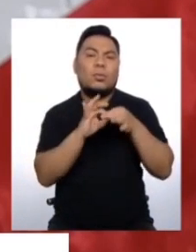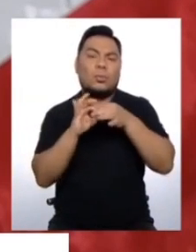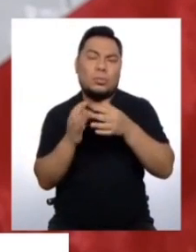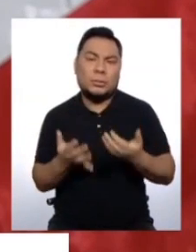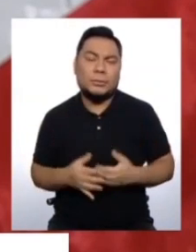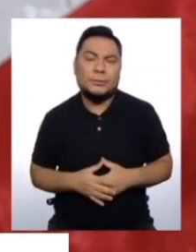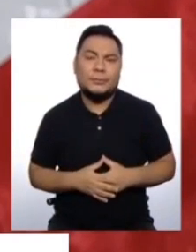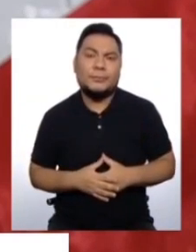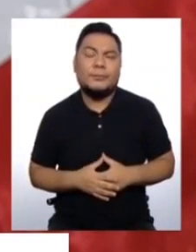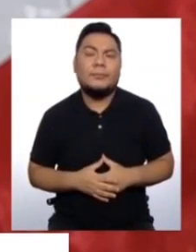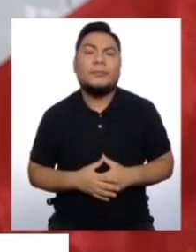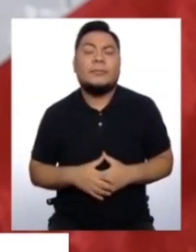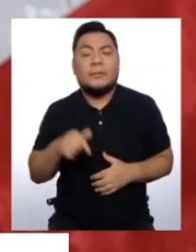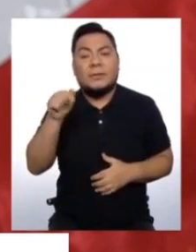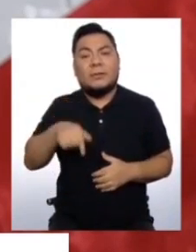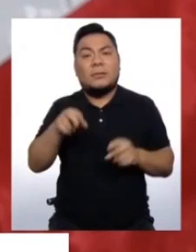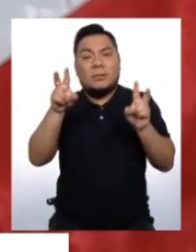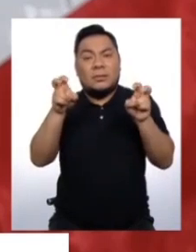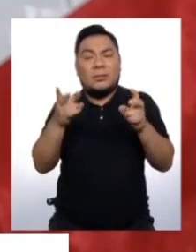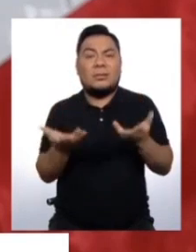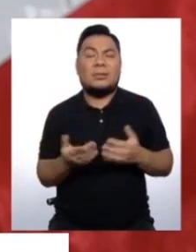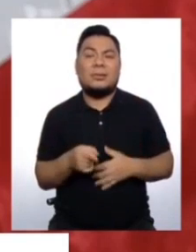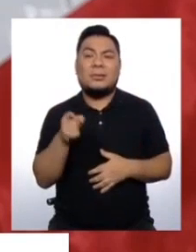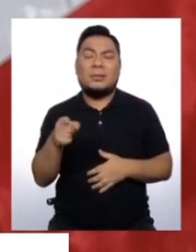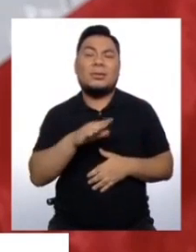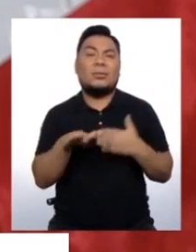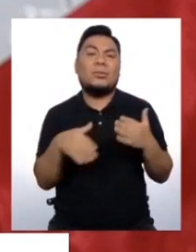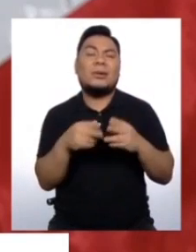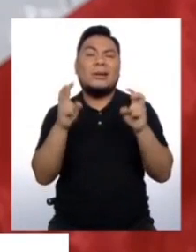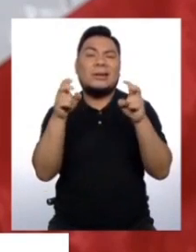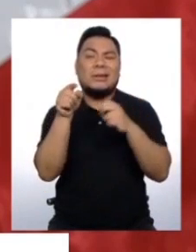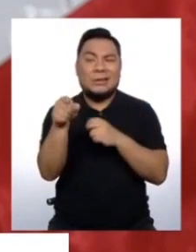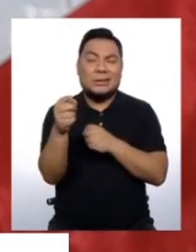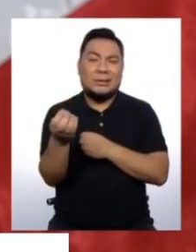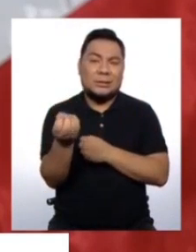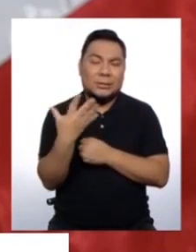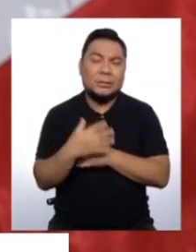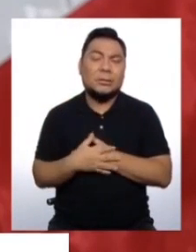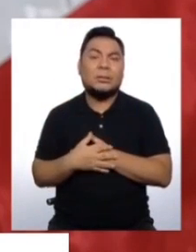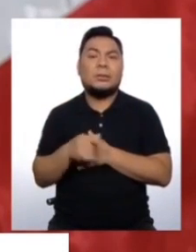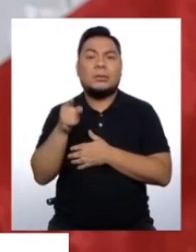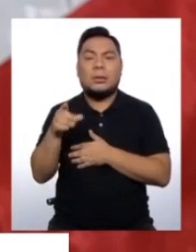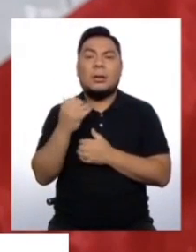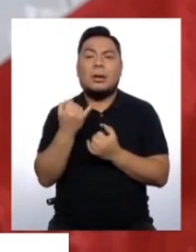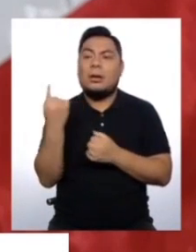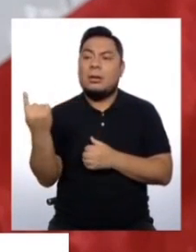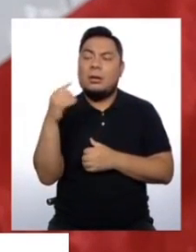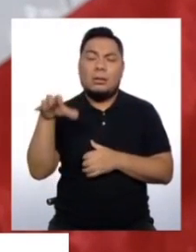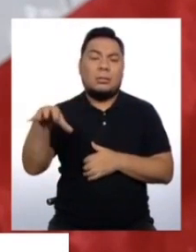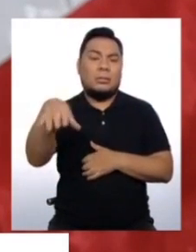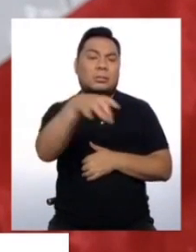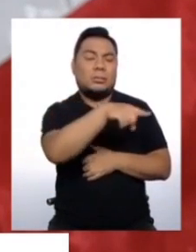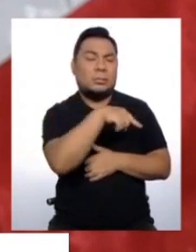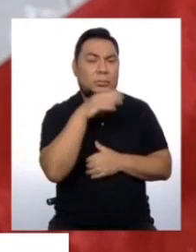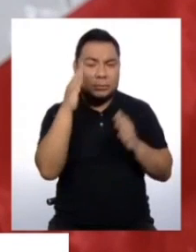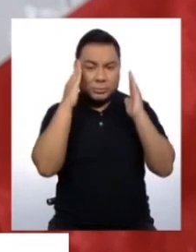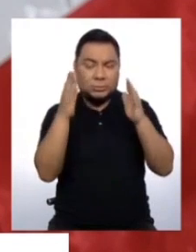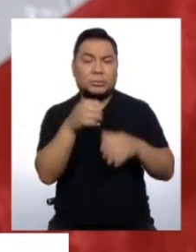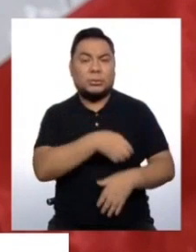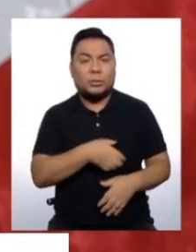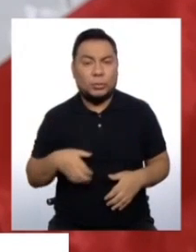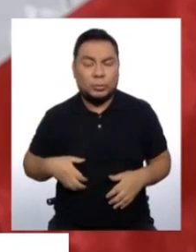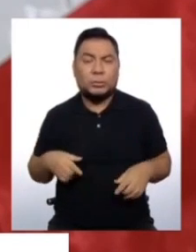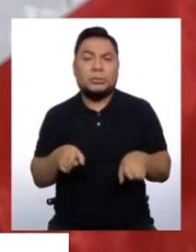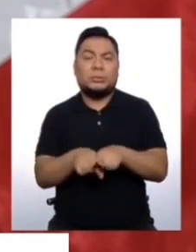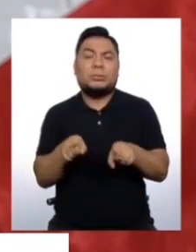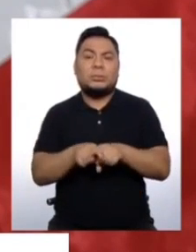conjuntas. En este tema de materias específicas, cada sector está atendiendo no solamente a congresistas,